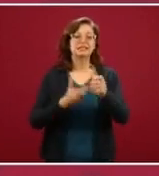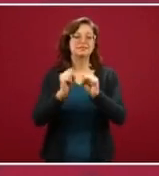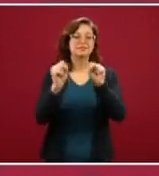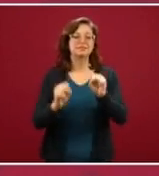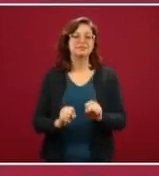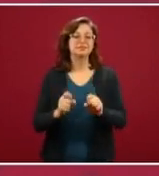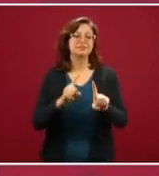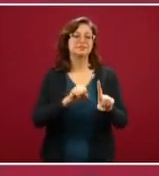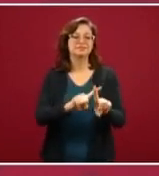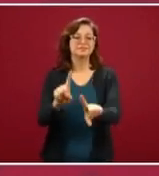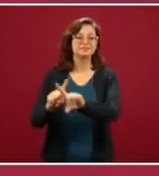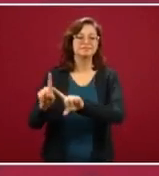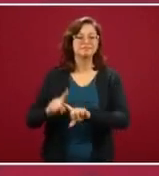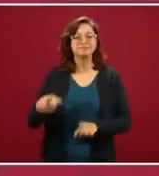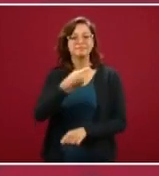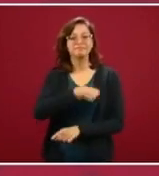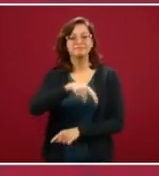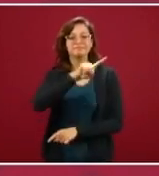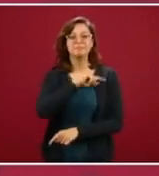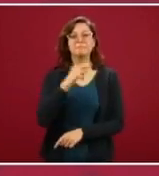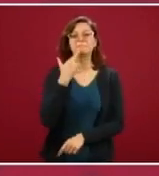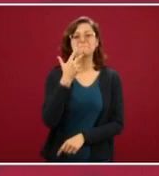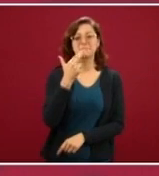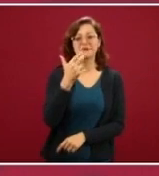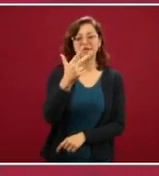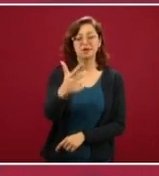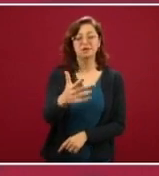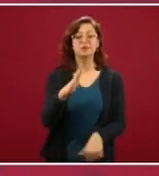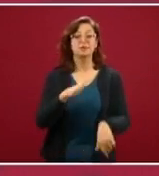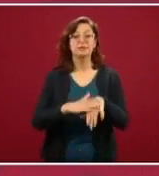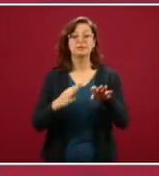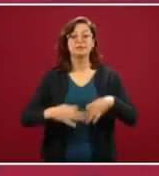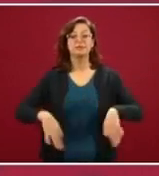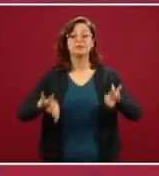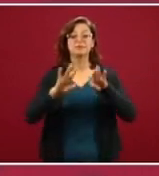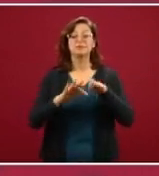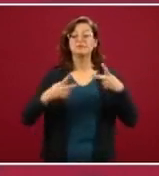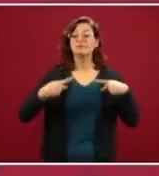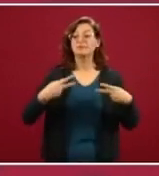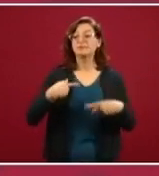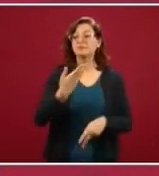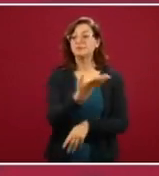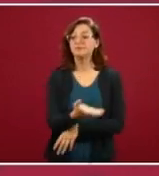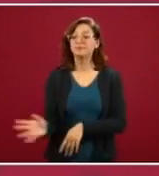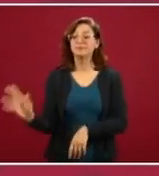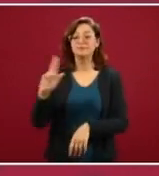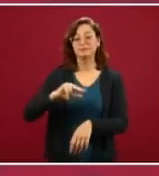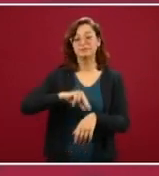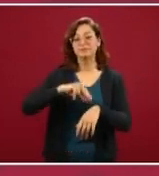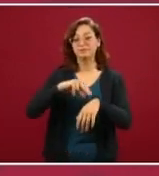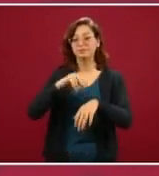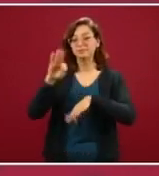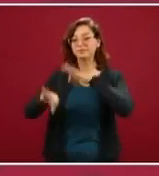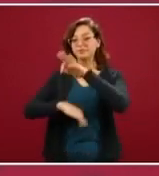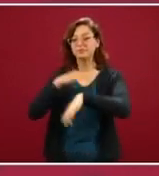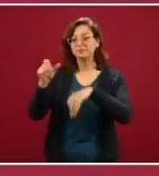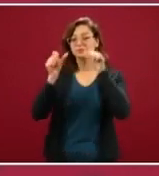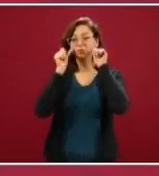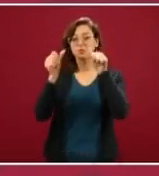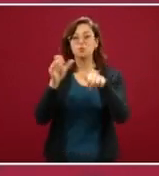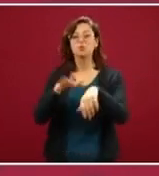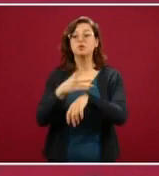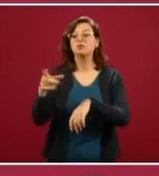de salud, sobre todo la atención médica para quienes no